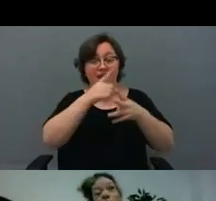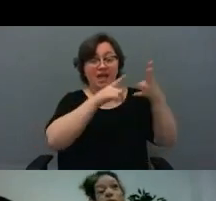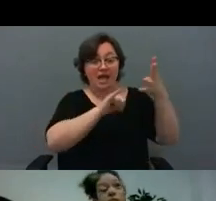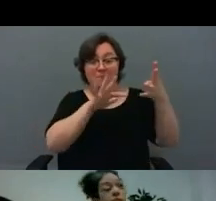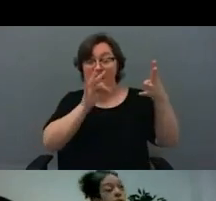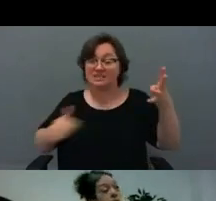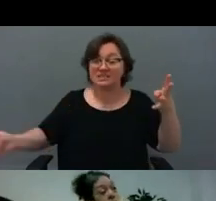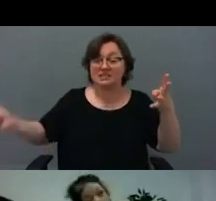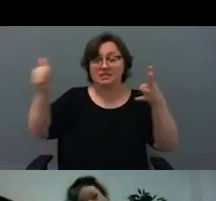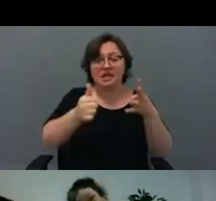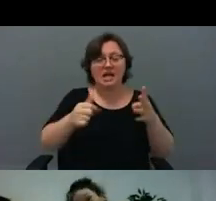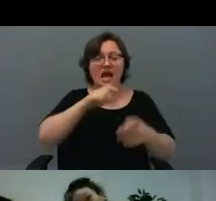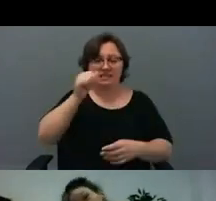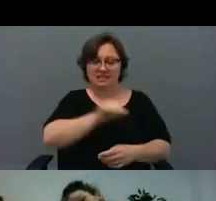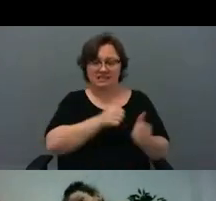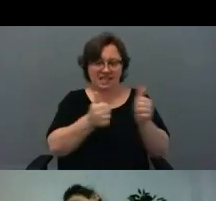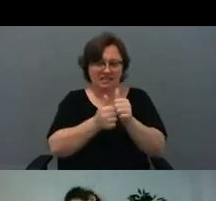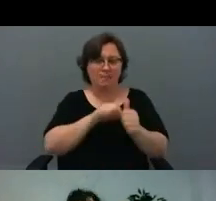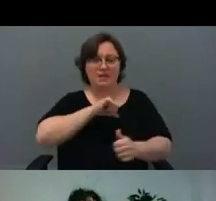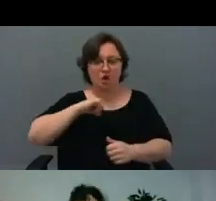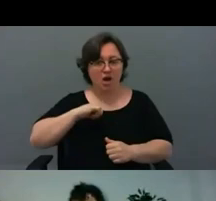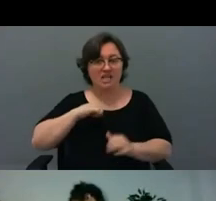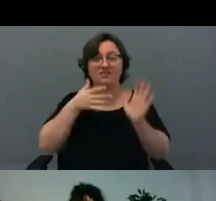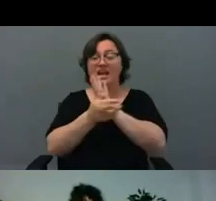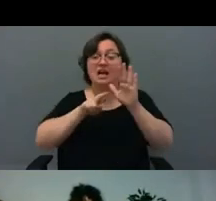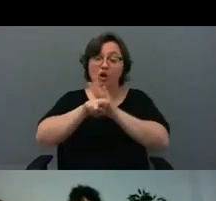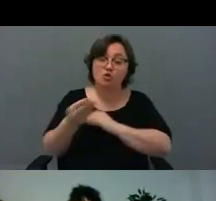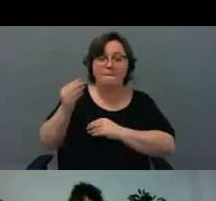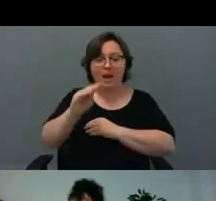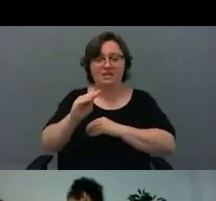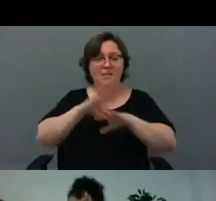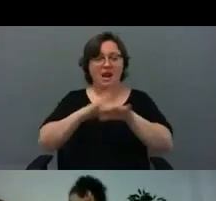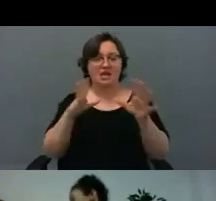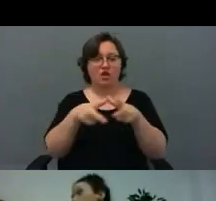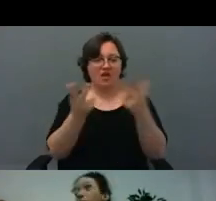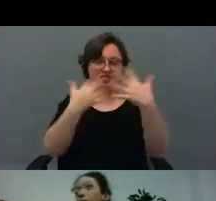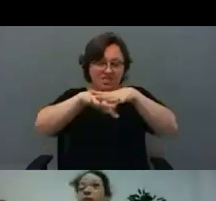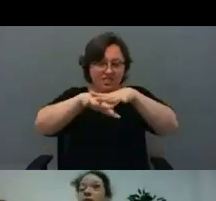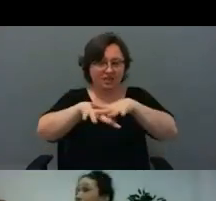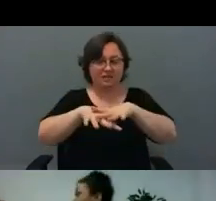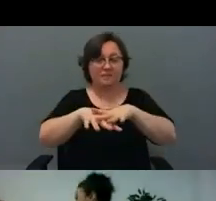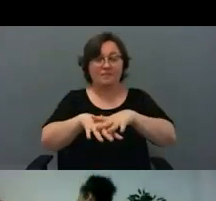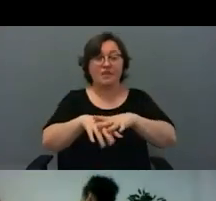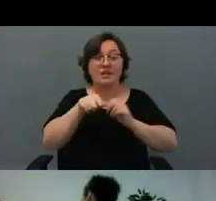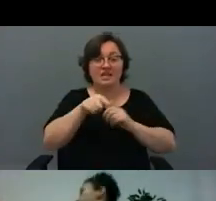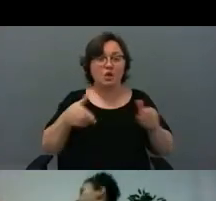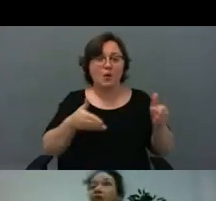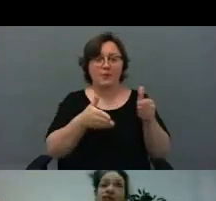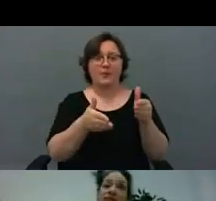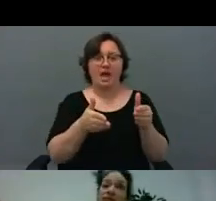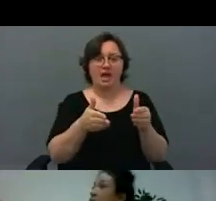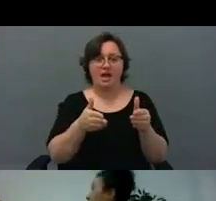la asistencia personal, ¿no? Como un recurso más que permita esa inclusión en la comunidad. Y yo creo que esta es una vía que se tiene que